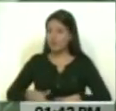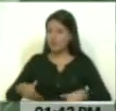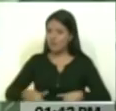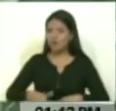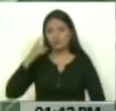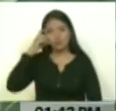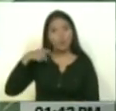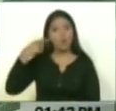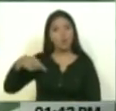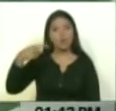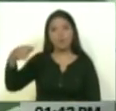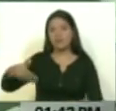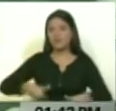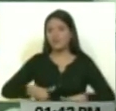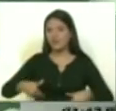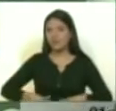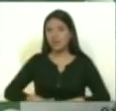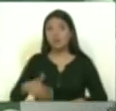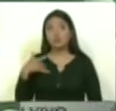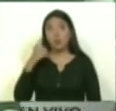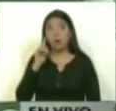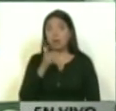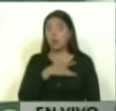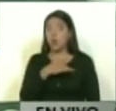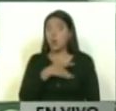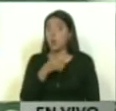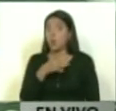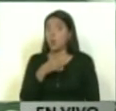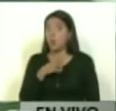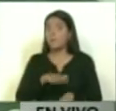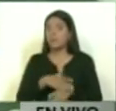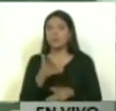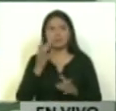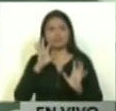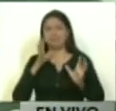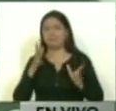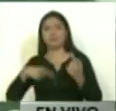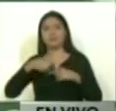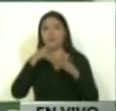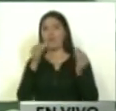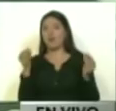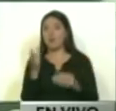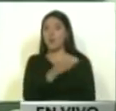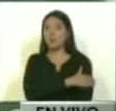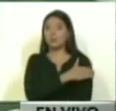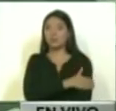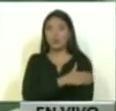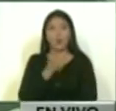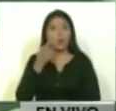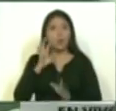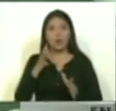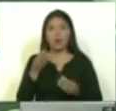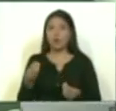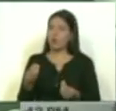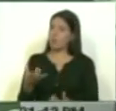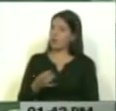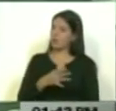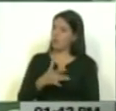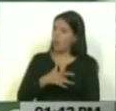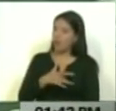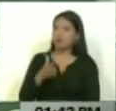día. Y bueno, parece que les dolió porque se alborotaron los de la oposición. ¿Cómo les va a doler que se abra